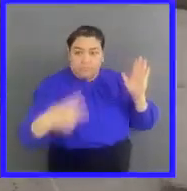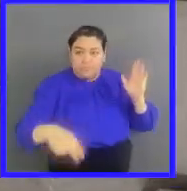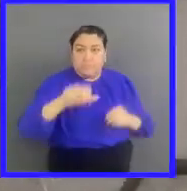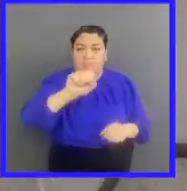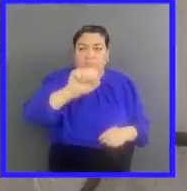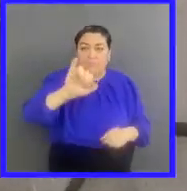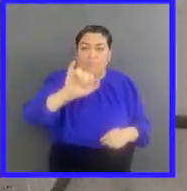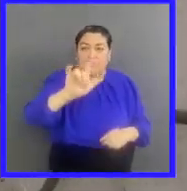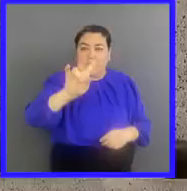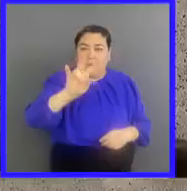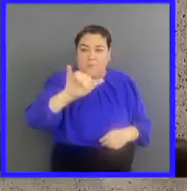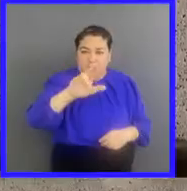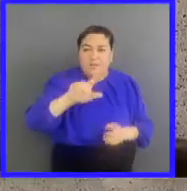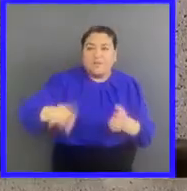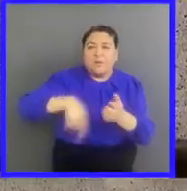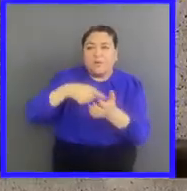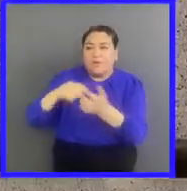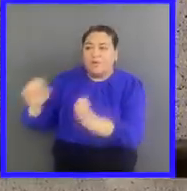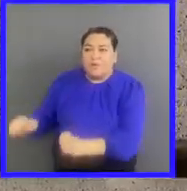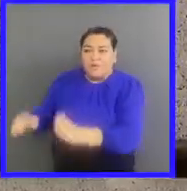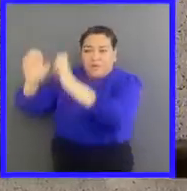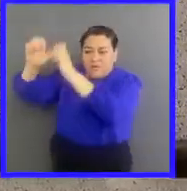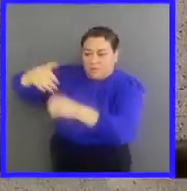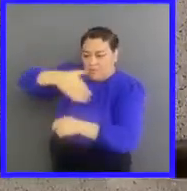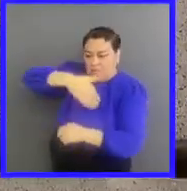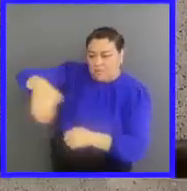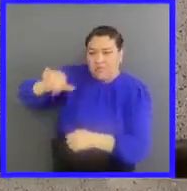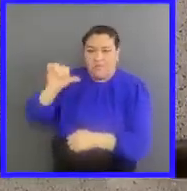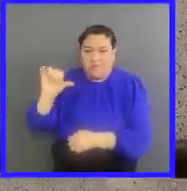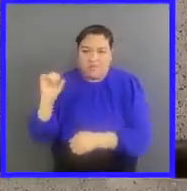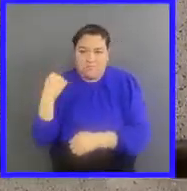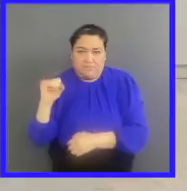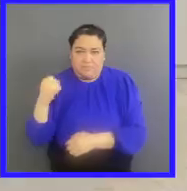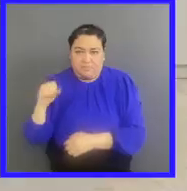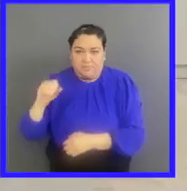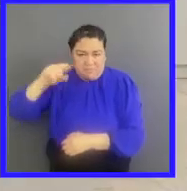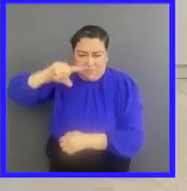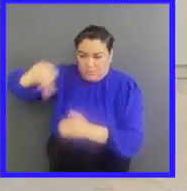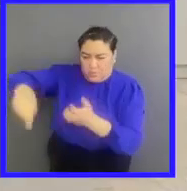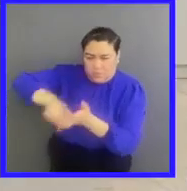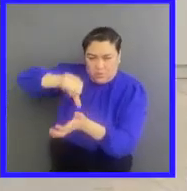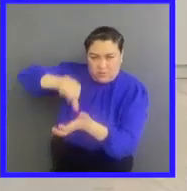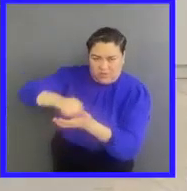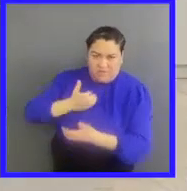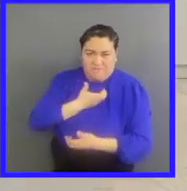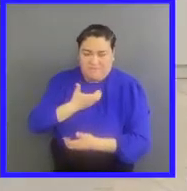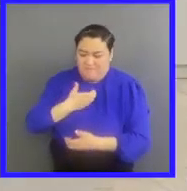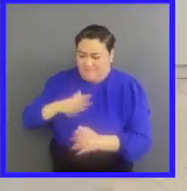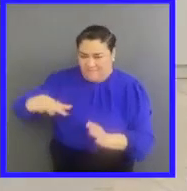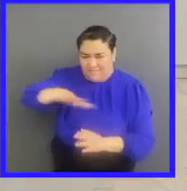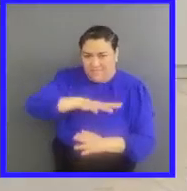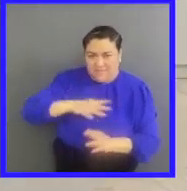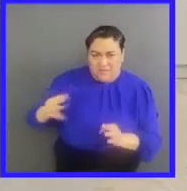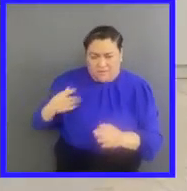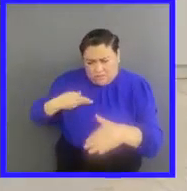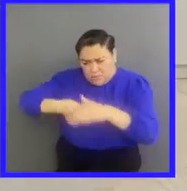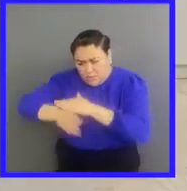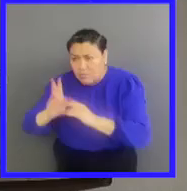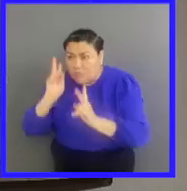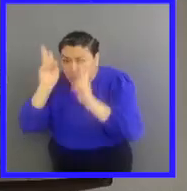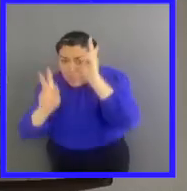de la Corte, ubicada en Avenida 16 de Septiembre en el centro histórico de la Ciudad de México, podrá conocer marcos